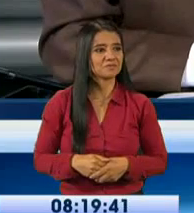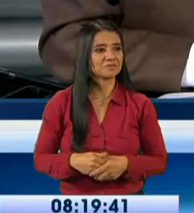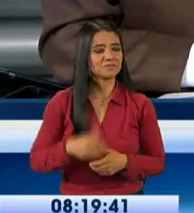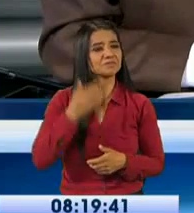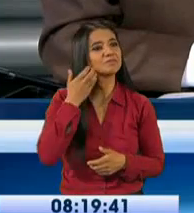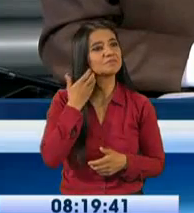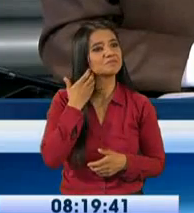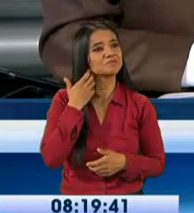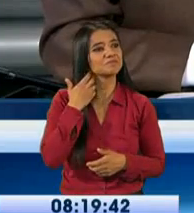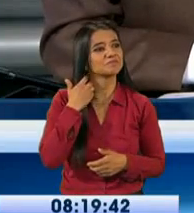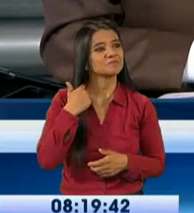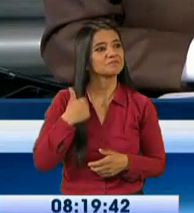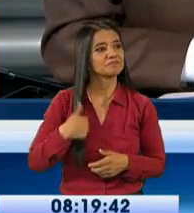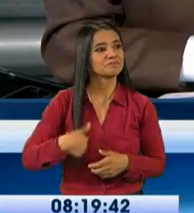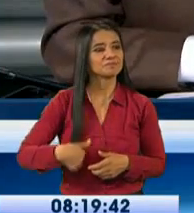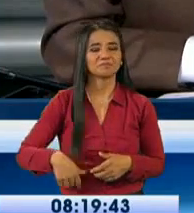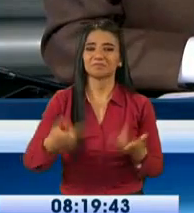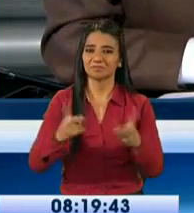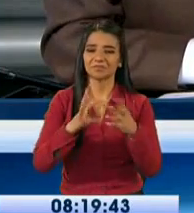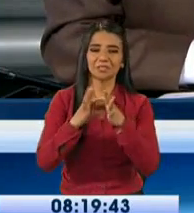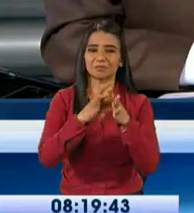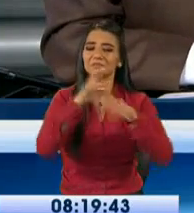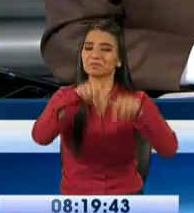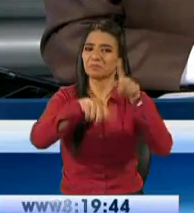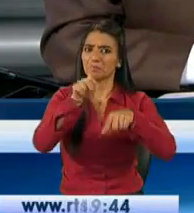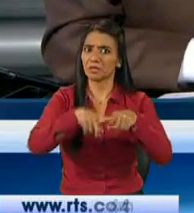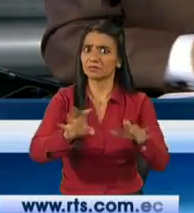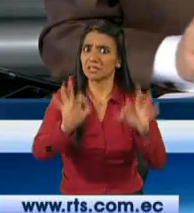Para ti también, mi querido Robert, para todos nuestros amigos televidentes, así